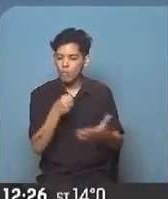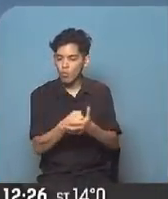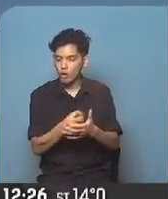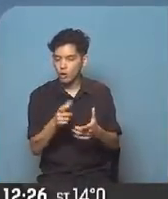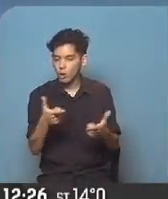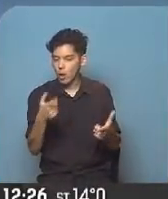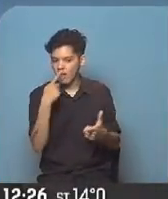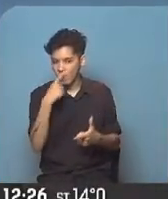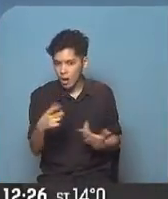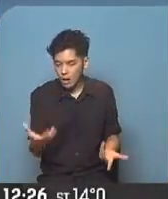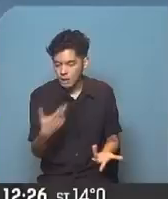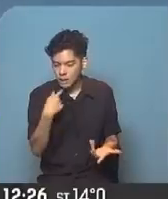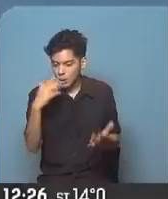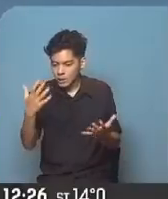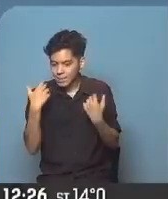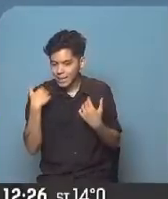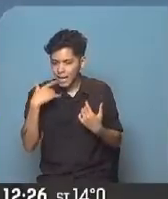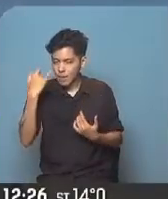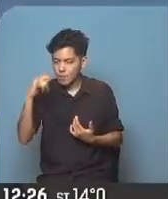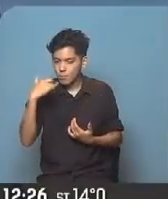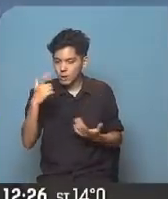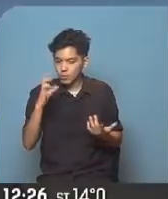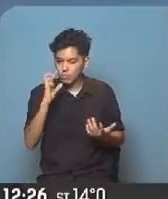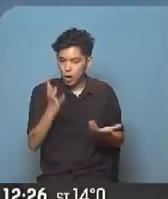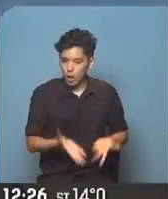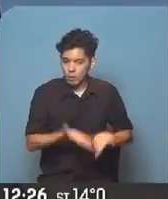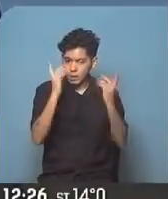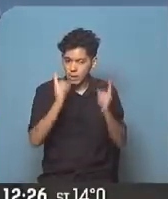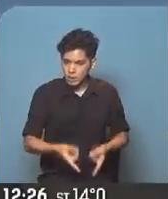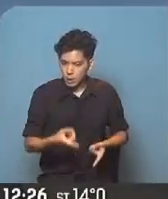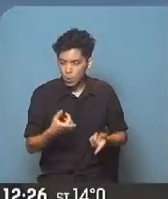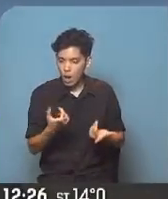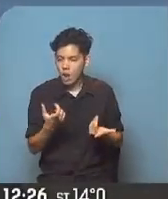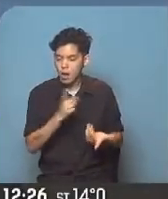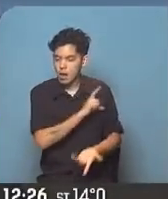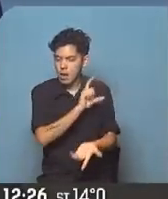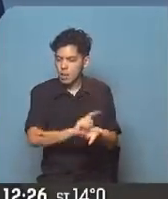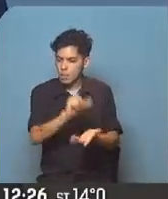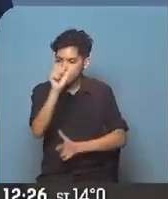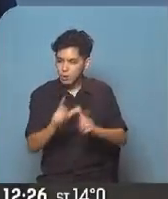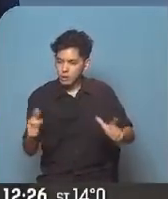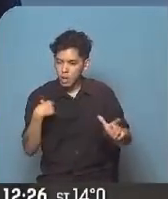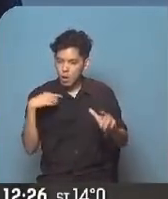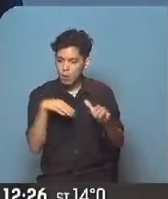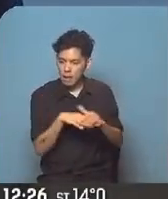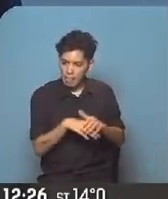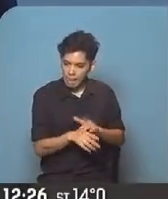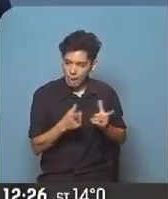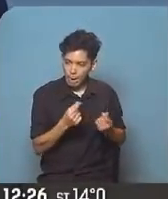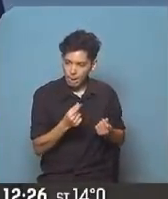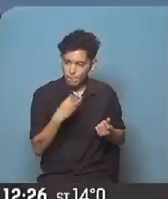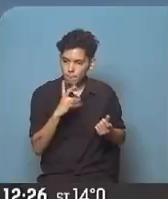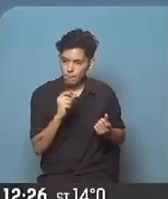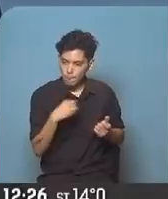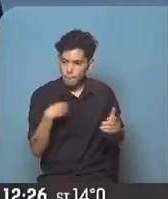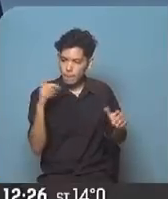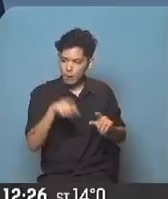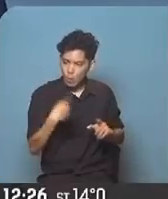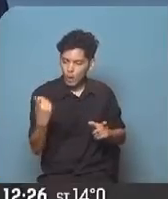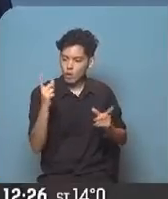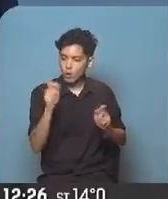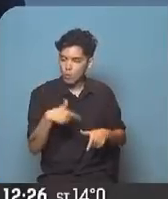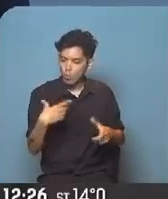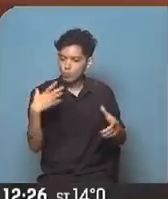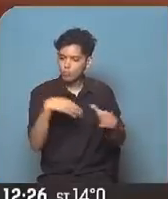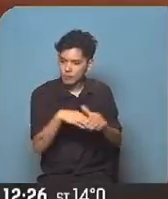el dólar te va a aumentar. O sea, para los inversores, para el pequeño ahorrista que pone plata en su banco a través de un fondo común de inversión,